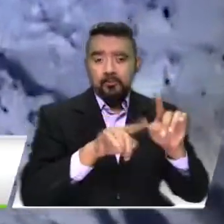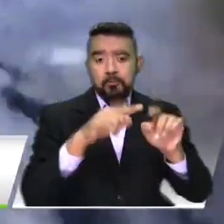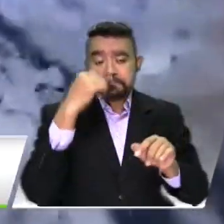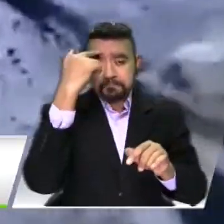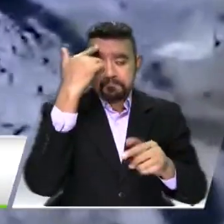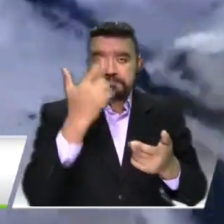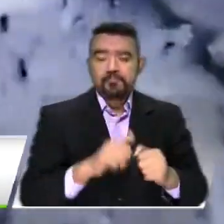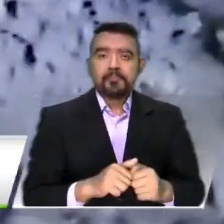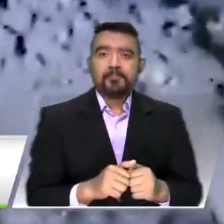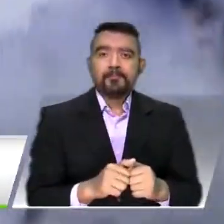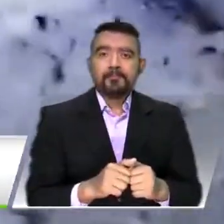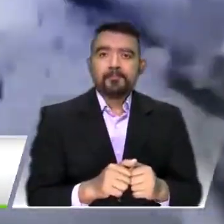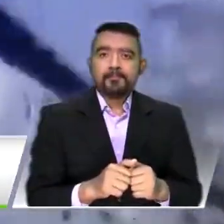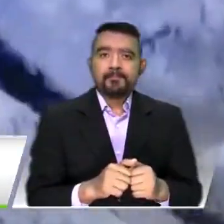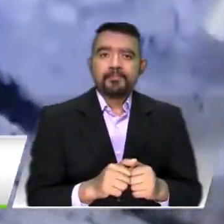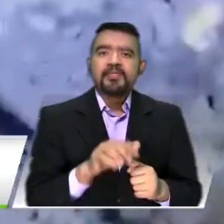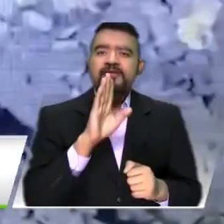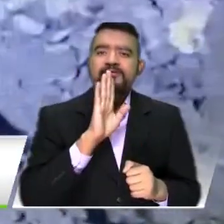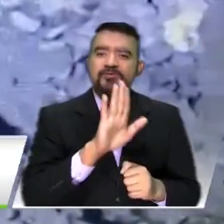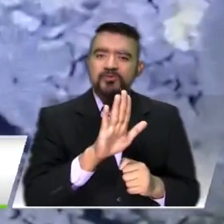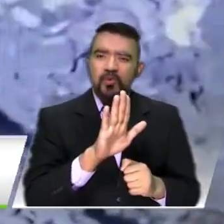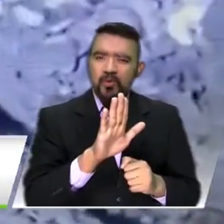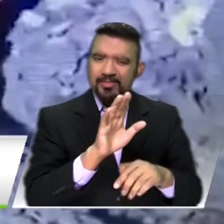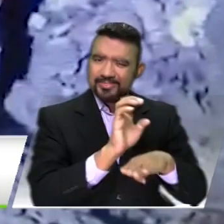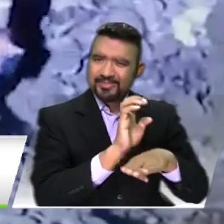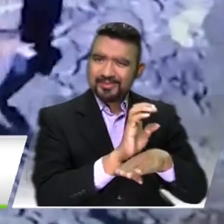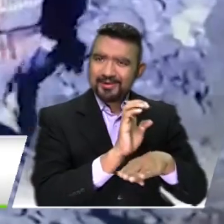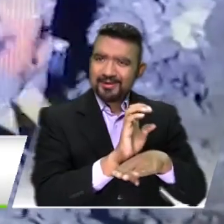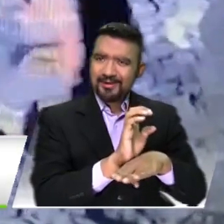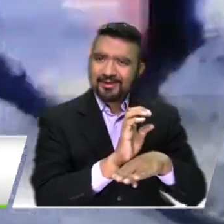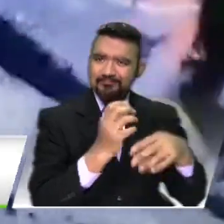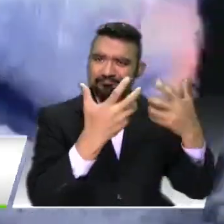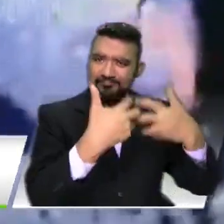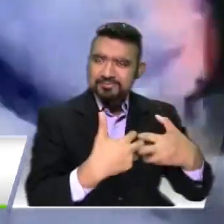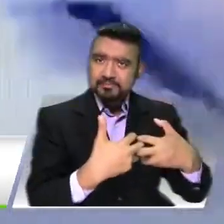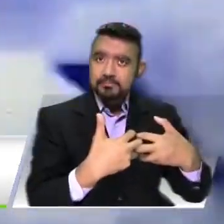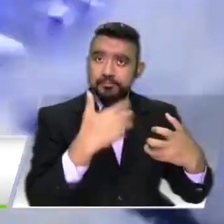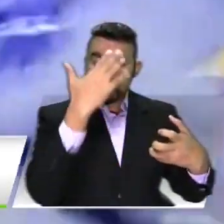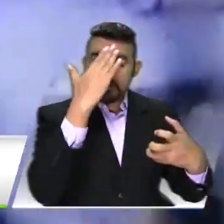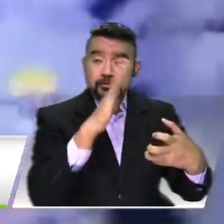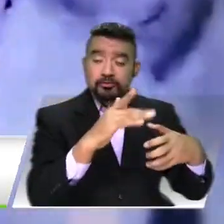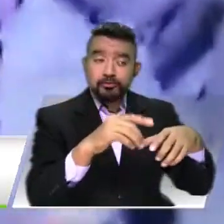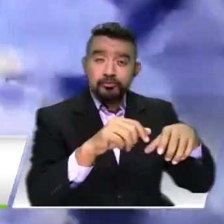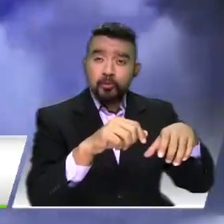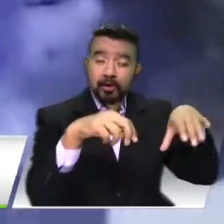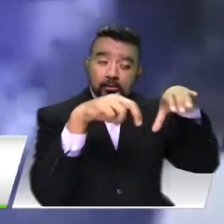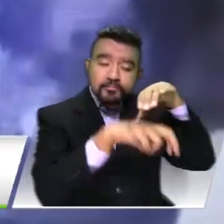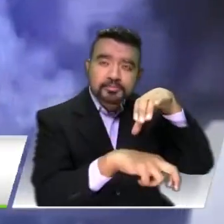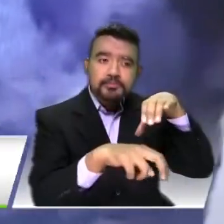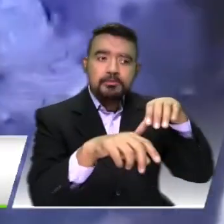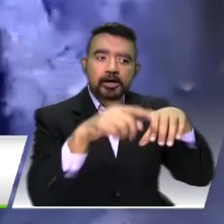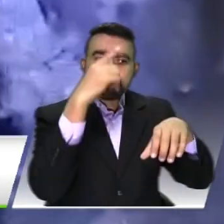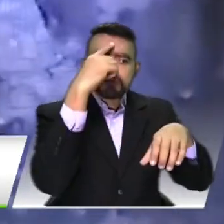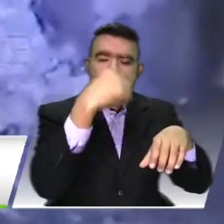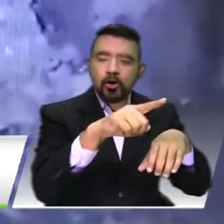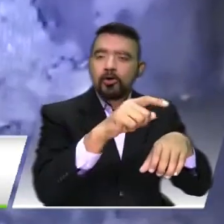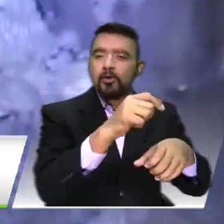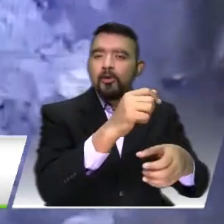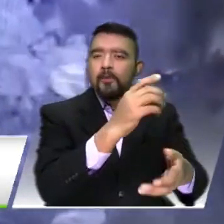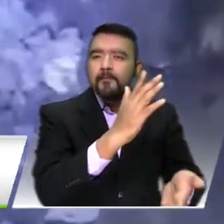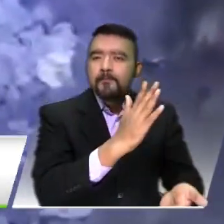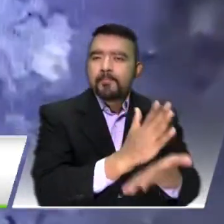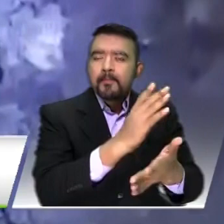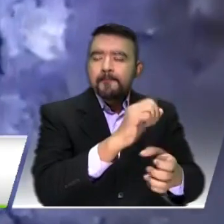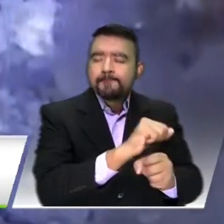expuestas por la Silla incontinental gol el número de detonaciones de minería informal o ilegal